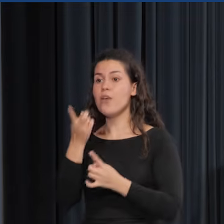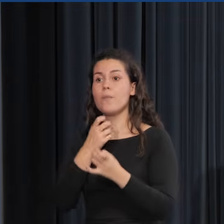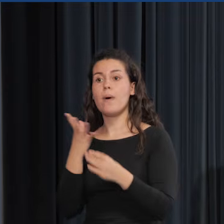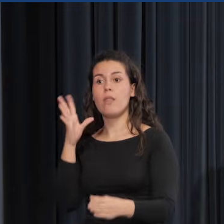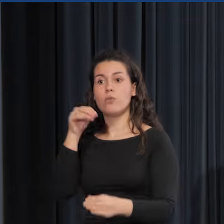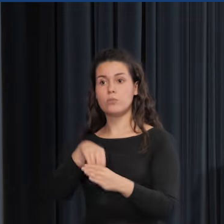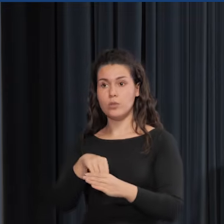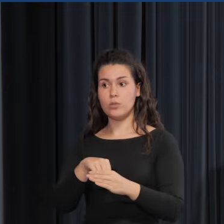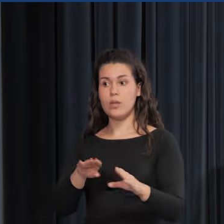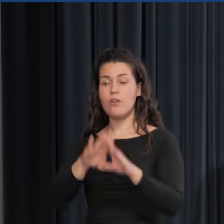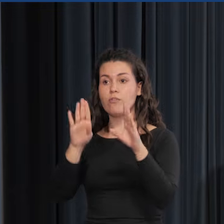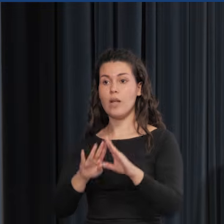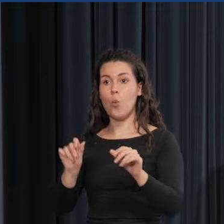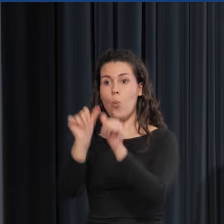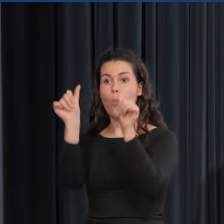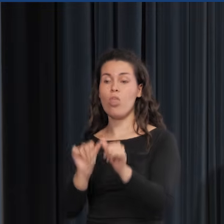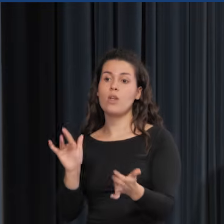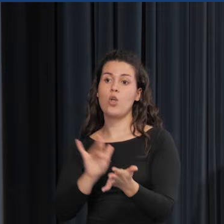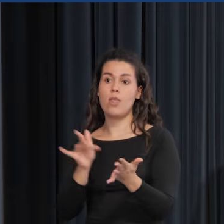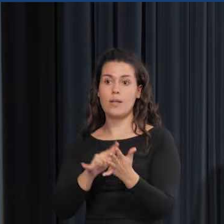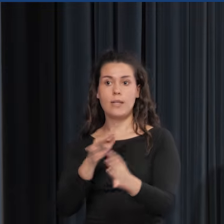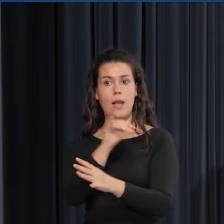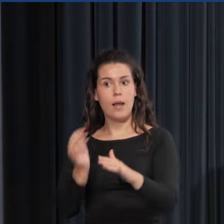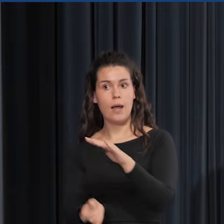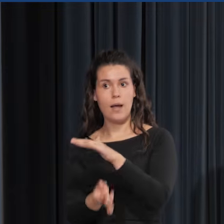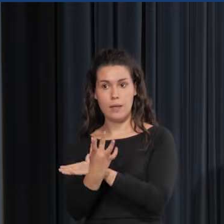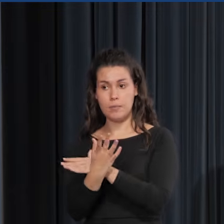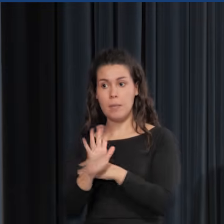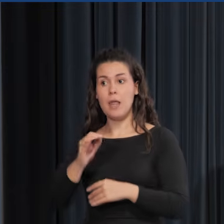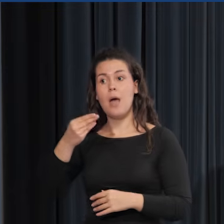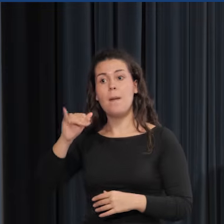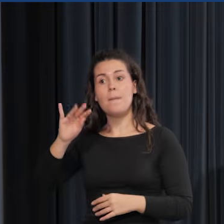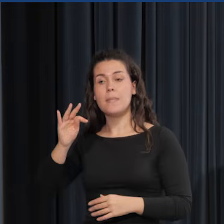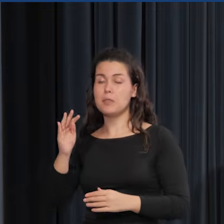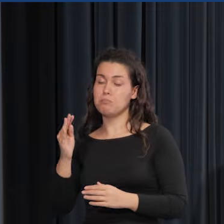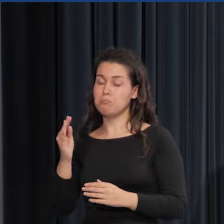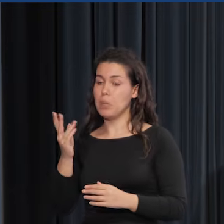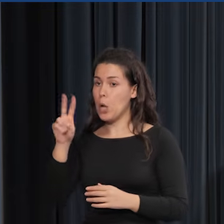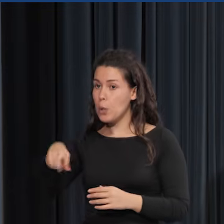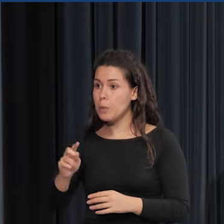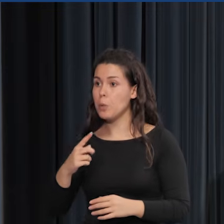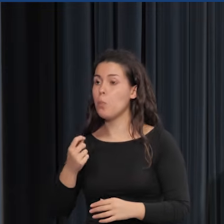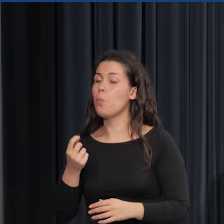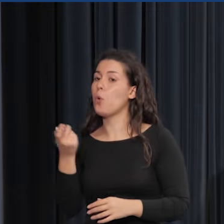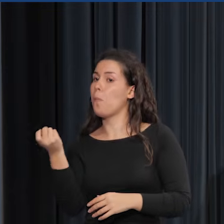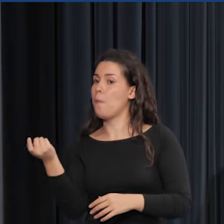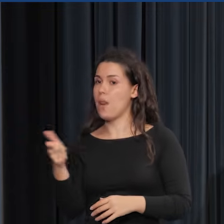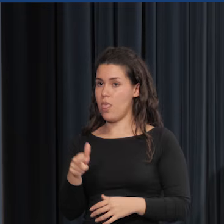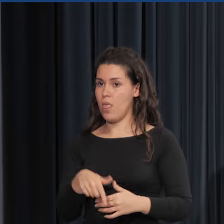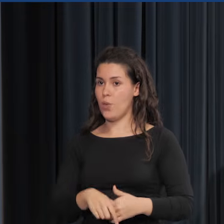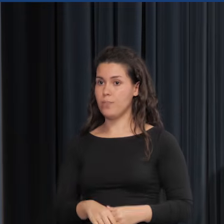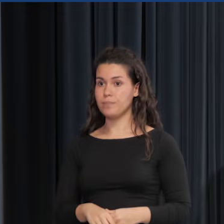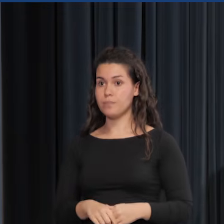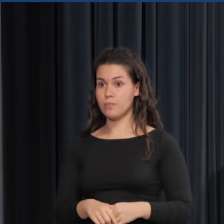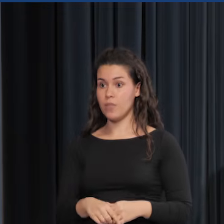obtenemos un modelo digital que no va a ser propiamente un BIP, pero bueno, podemos funcionar algo así parecido, ¿no? Y con esa información yo puedo